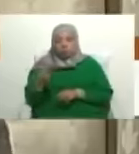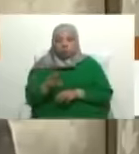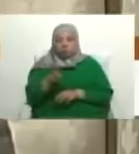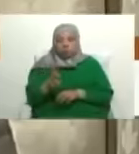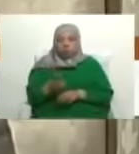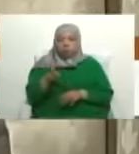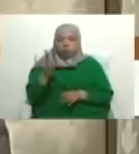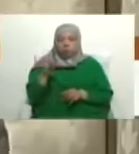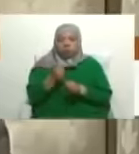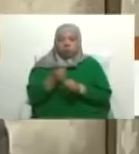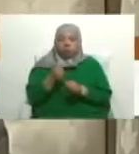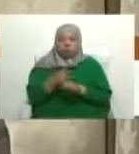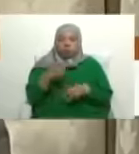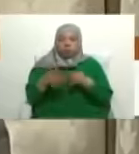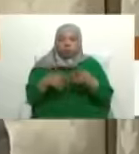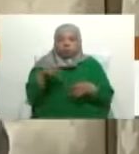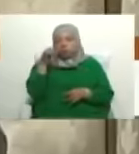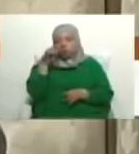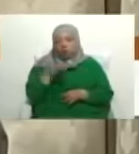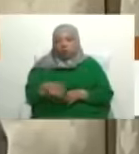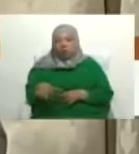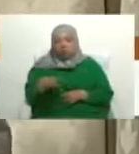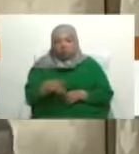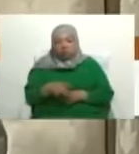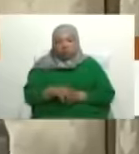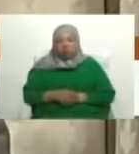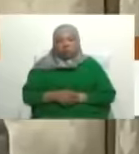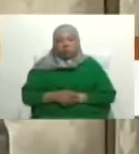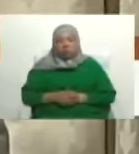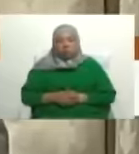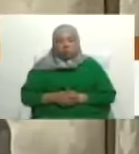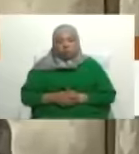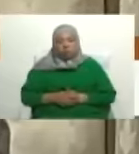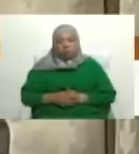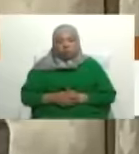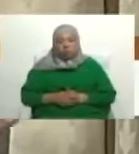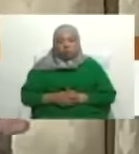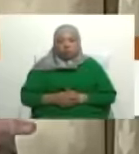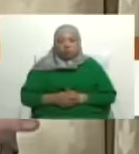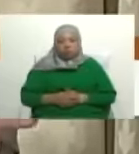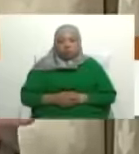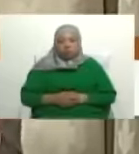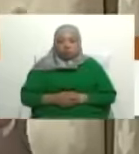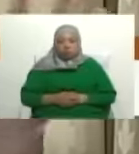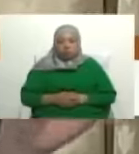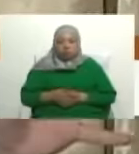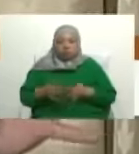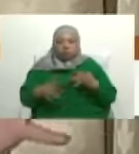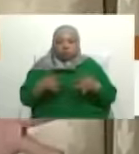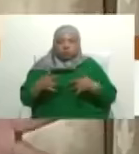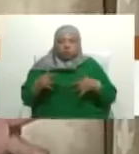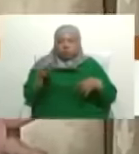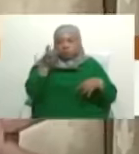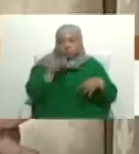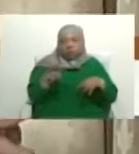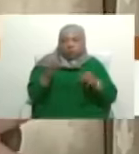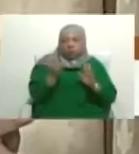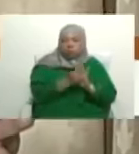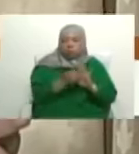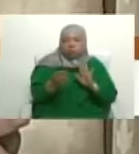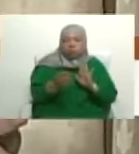hablaba de Brian Nichols, este funcionario estadounidense, dijo en las últimas horas que ellos no están detrás de un golpe de